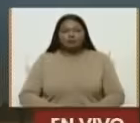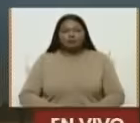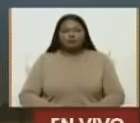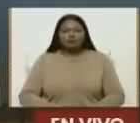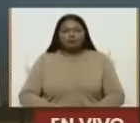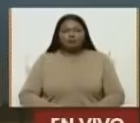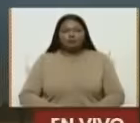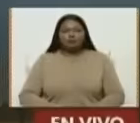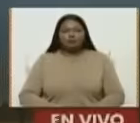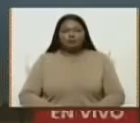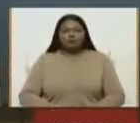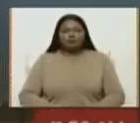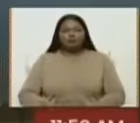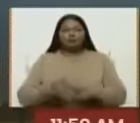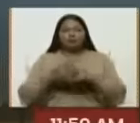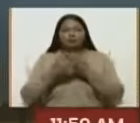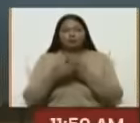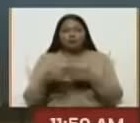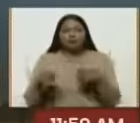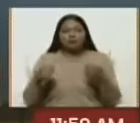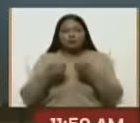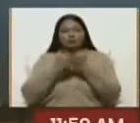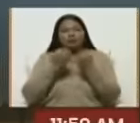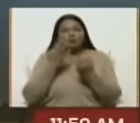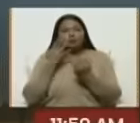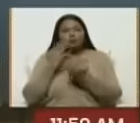incidencias u accidentes